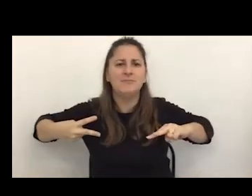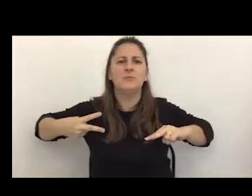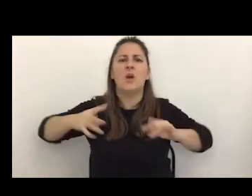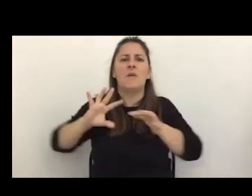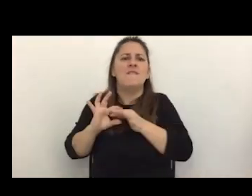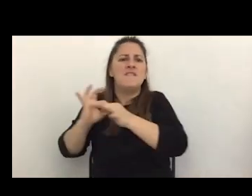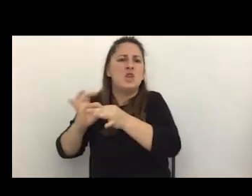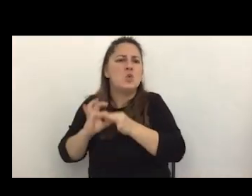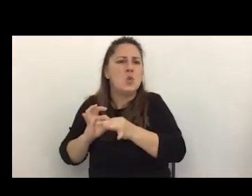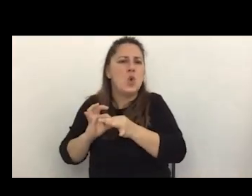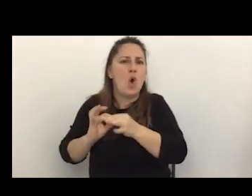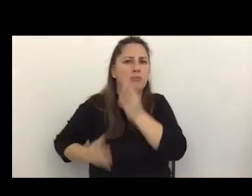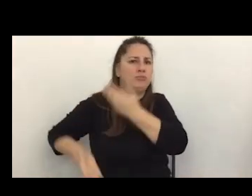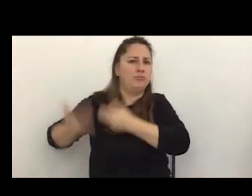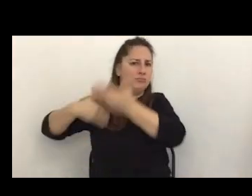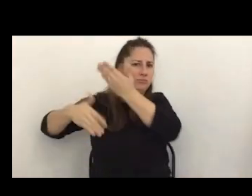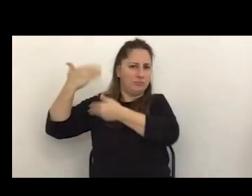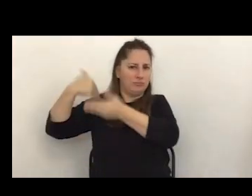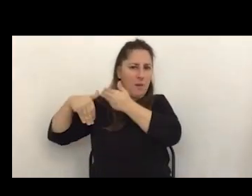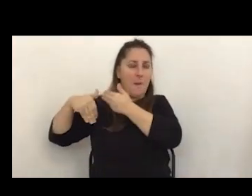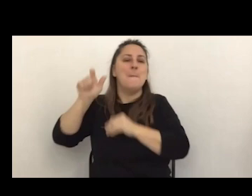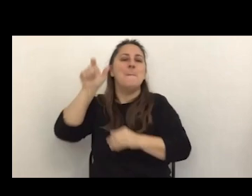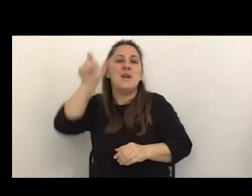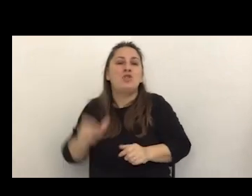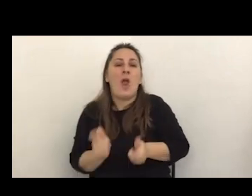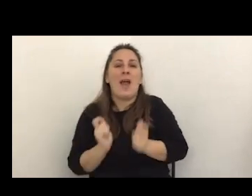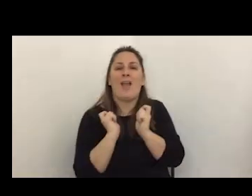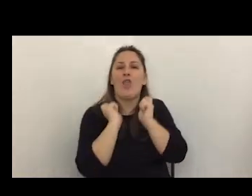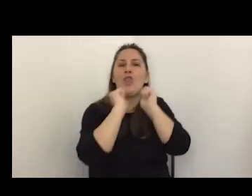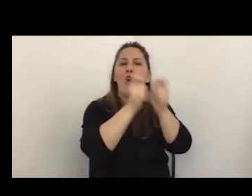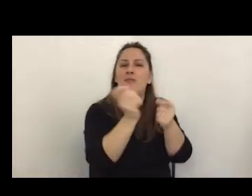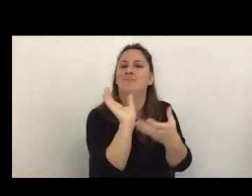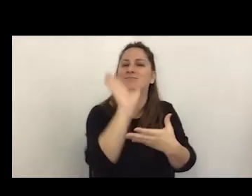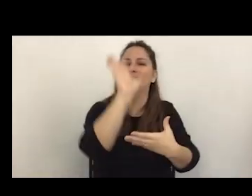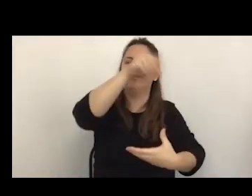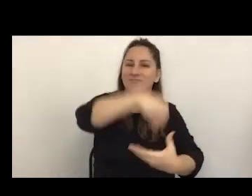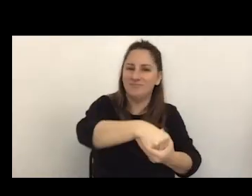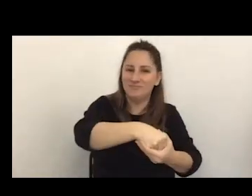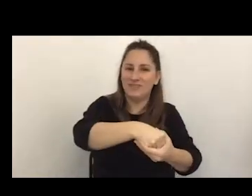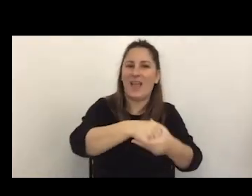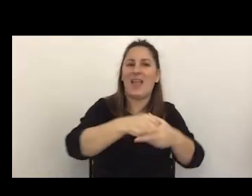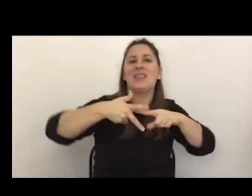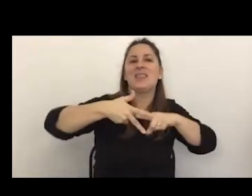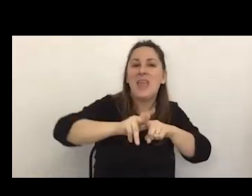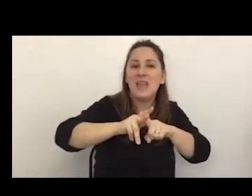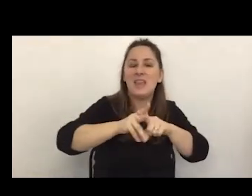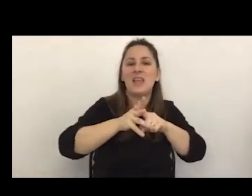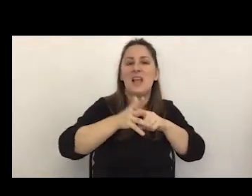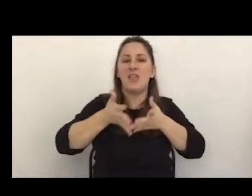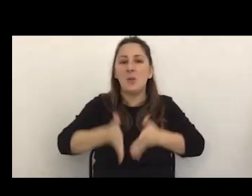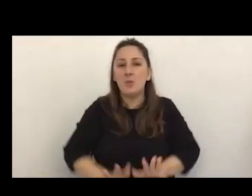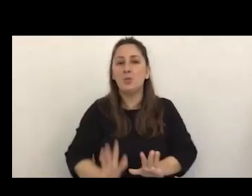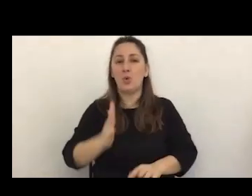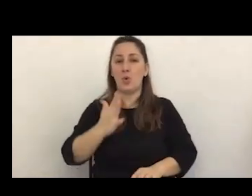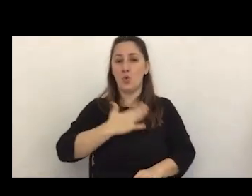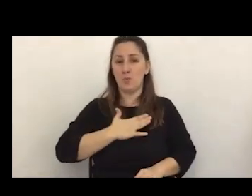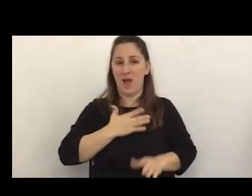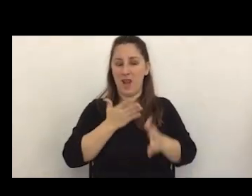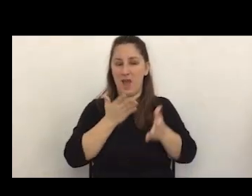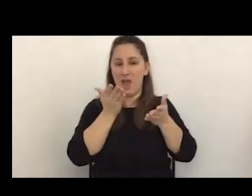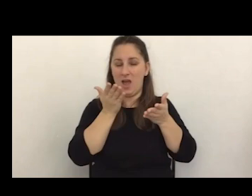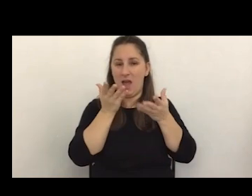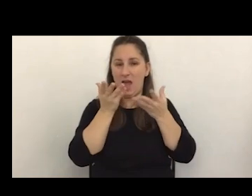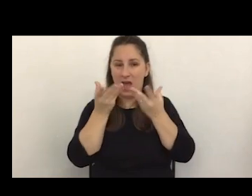filiatoria de las personas que participan en las técnicas de reproducción humana asistida.